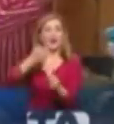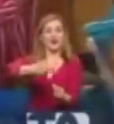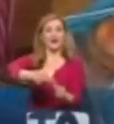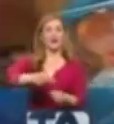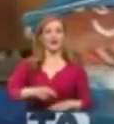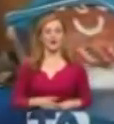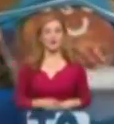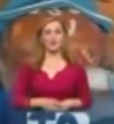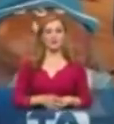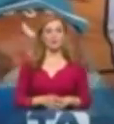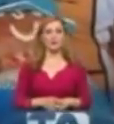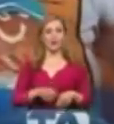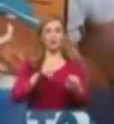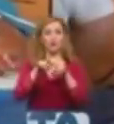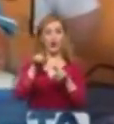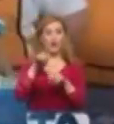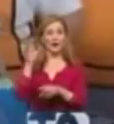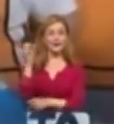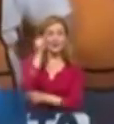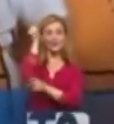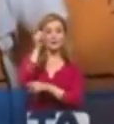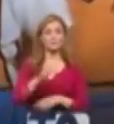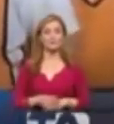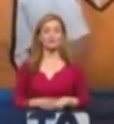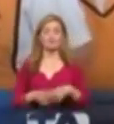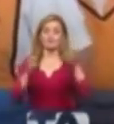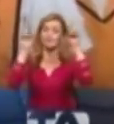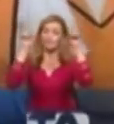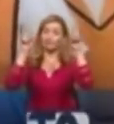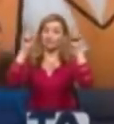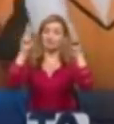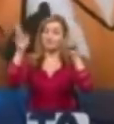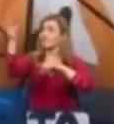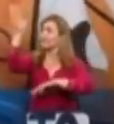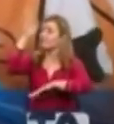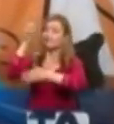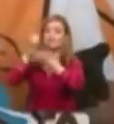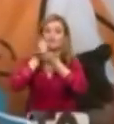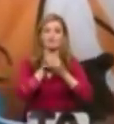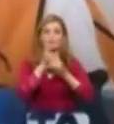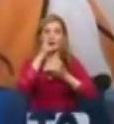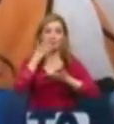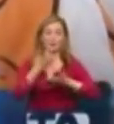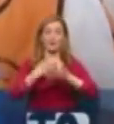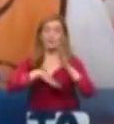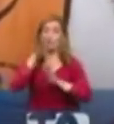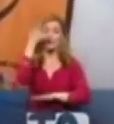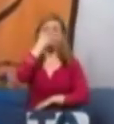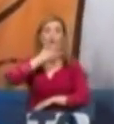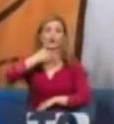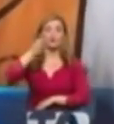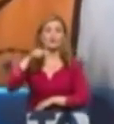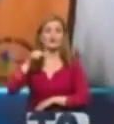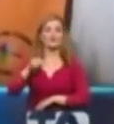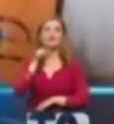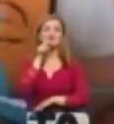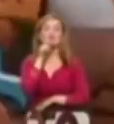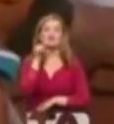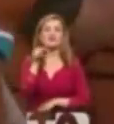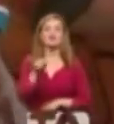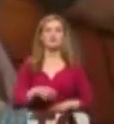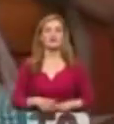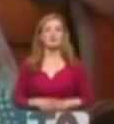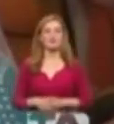también buscan la corona. Sí, buscamos la corona. Esperamos que Dios nos ayude con nuestra guagua más linda. ¿Qué personaje tenemos esta vez?